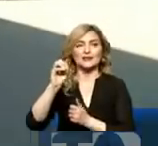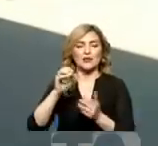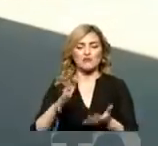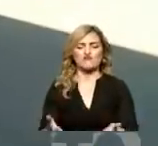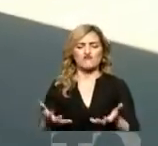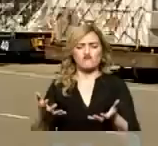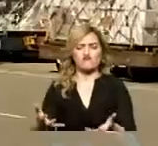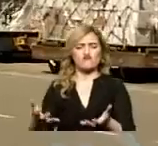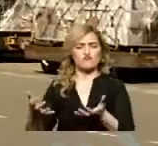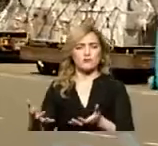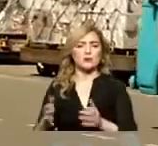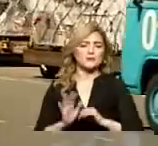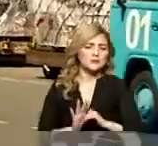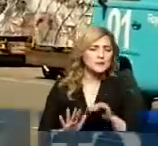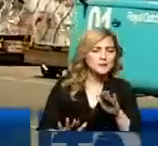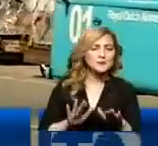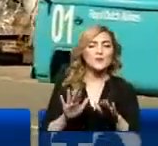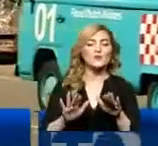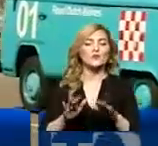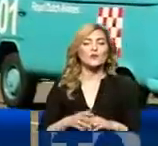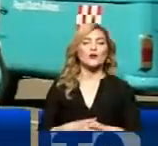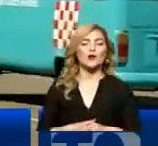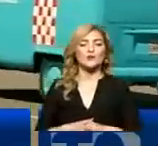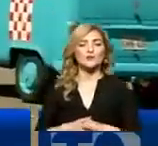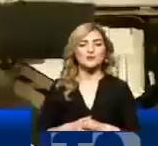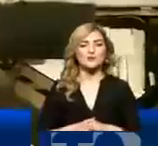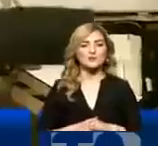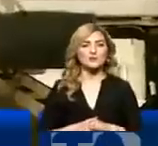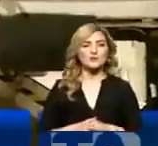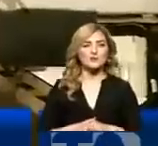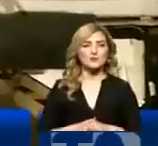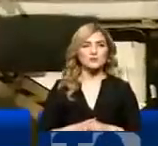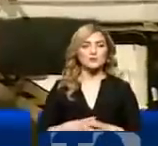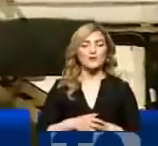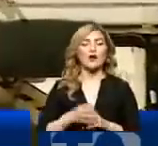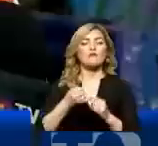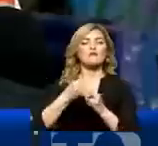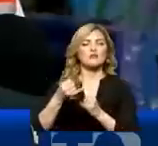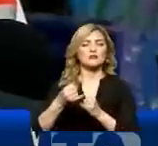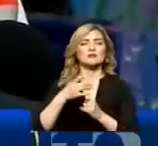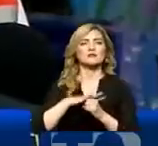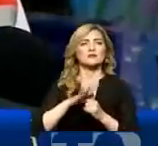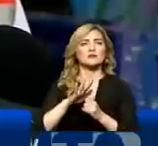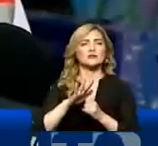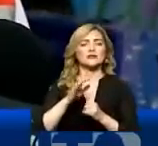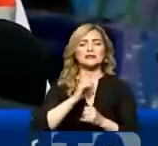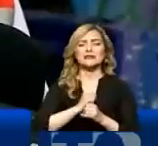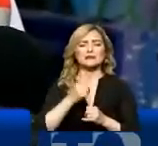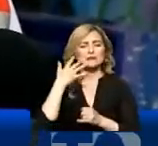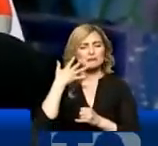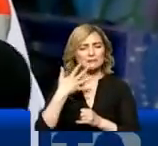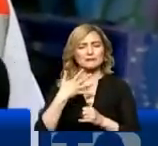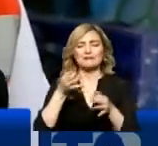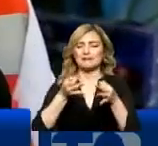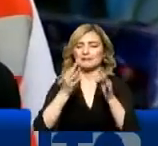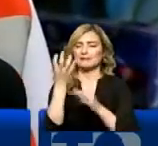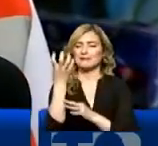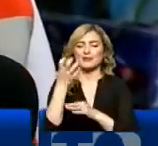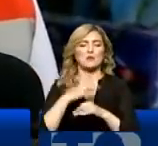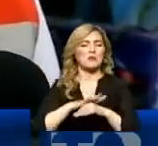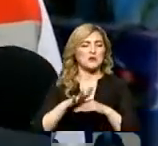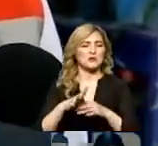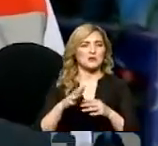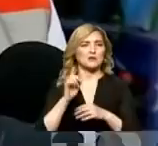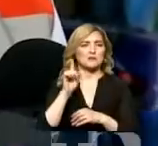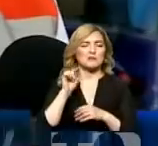métricas. Estamos proyectando que para la temporada completa, para el fin de temporada, logremos alcanzar unas 20.000 toneladas métricas de